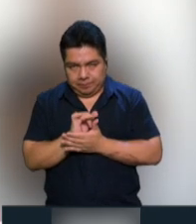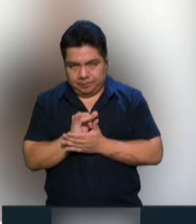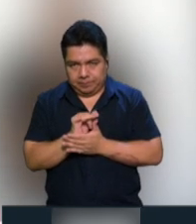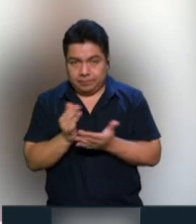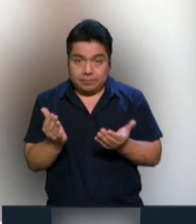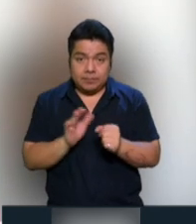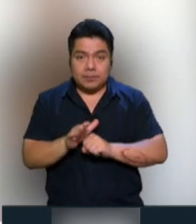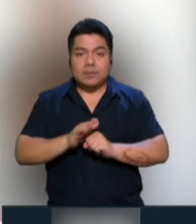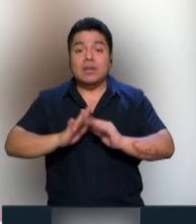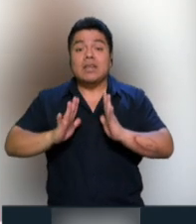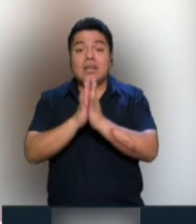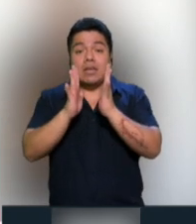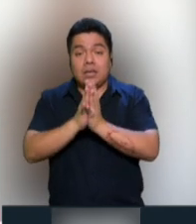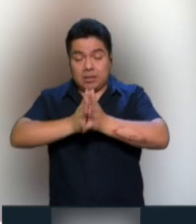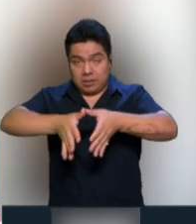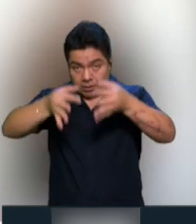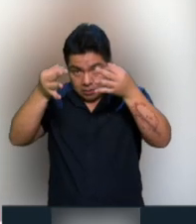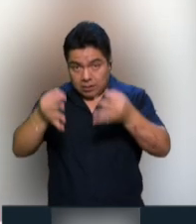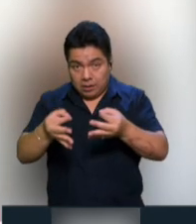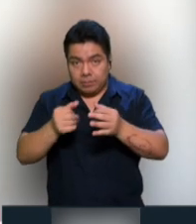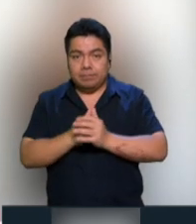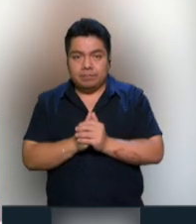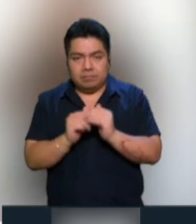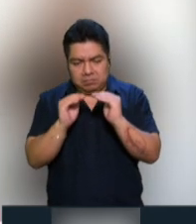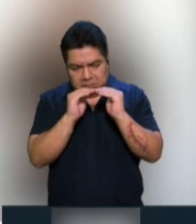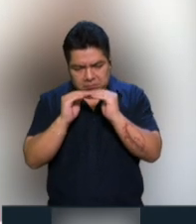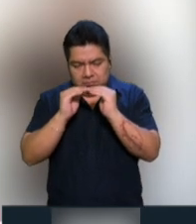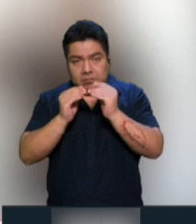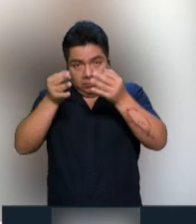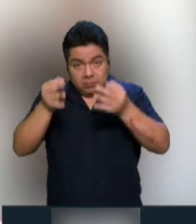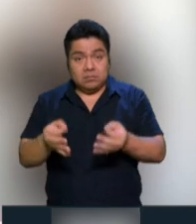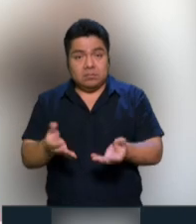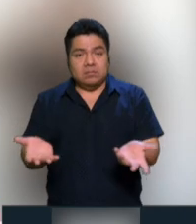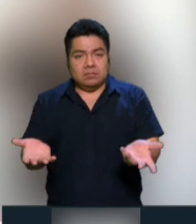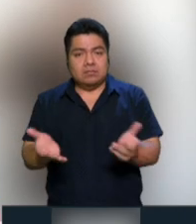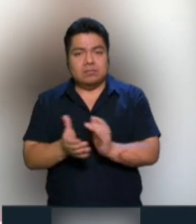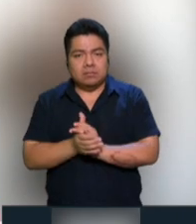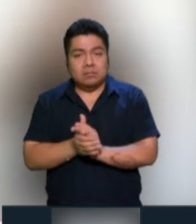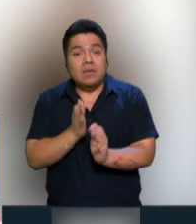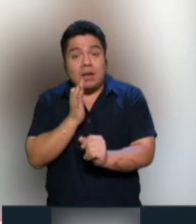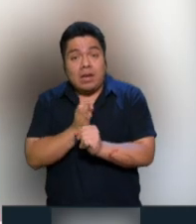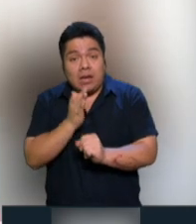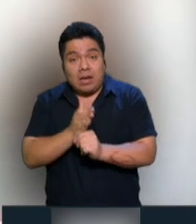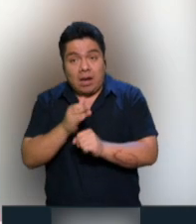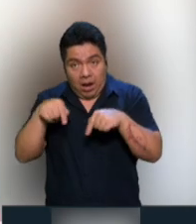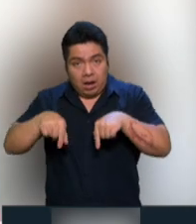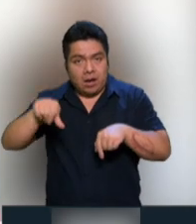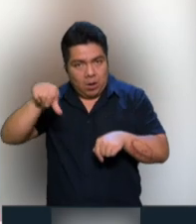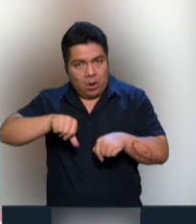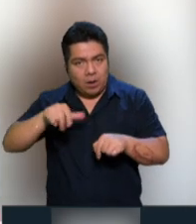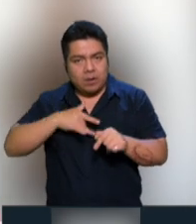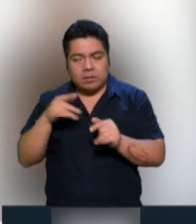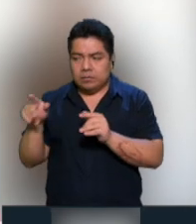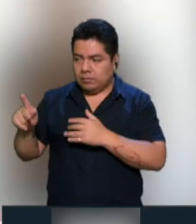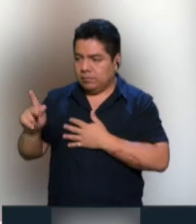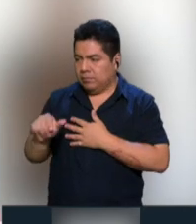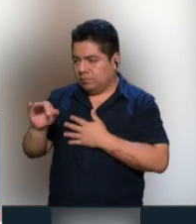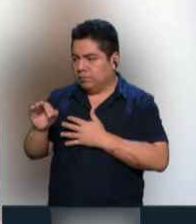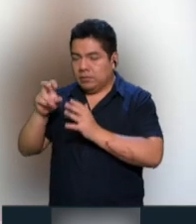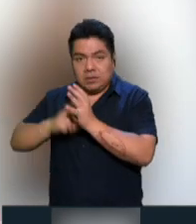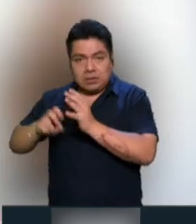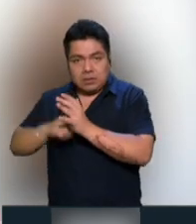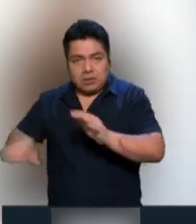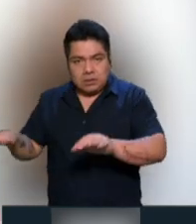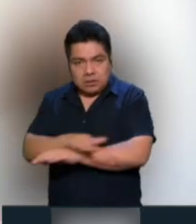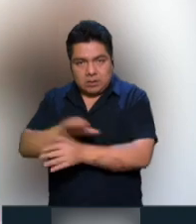garantías democráticas. Es lo que nos permite que hoy se haya reformado